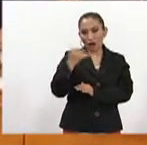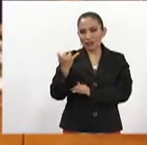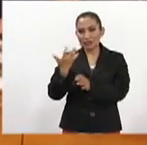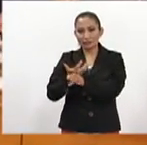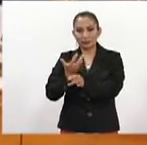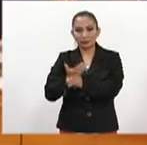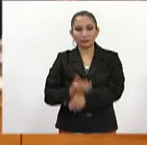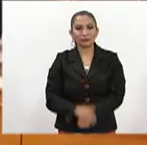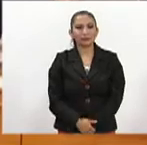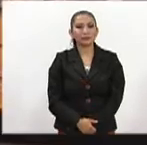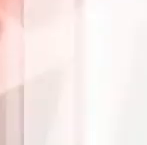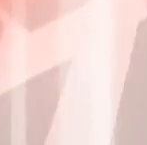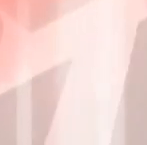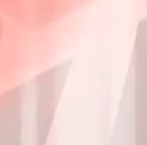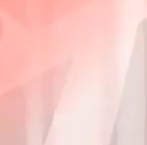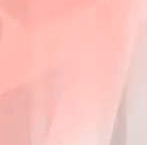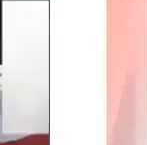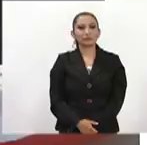Estados Unidos.